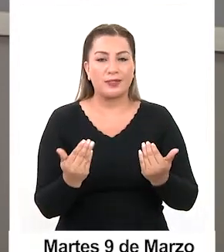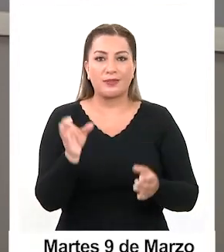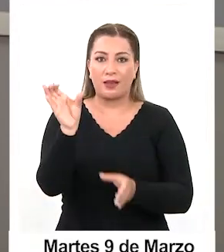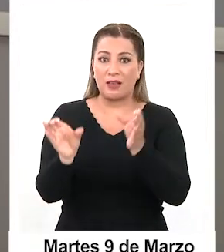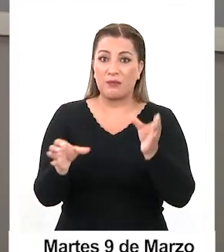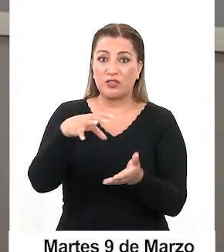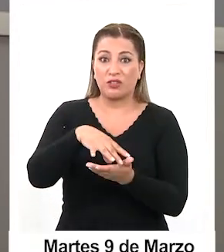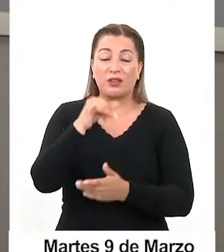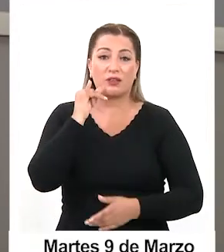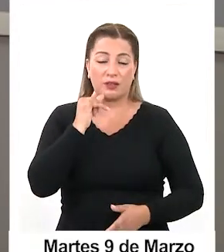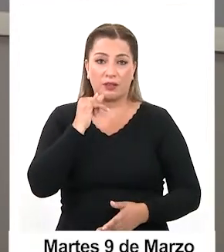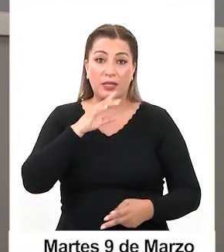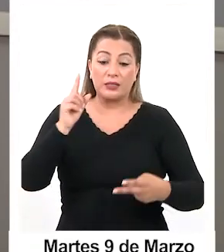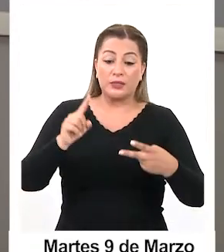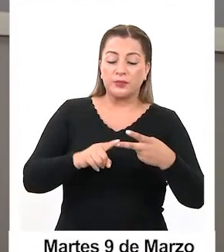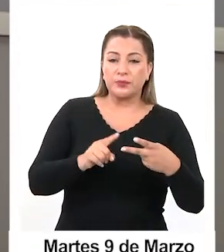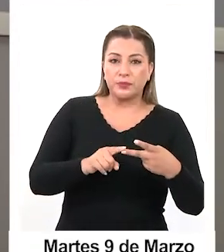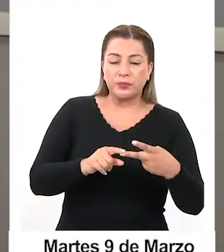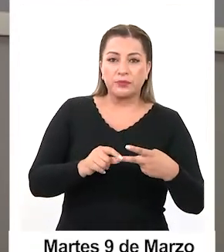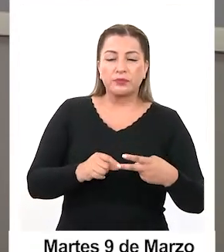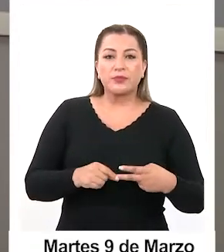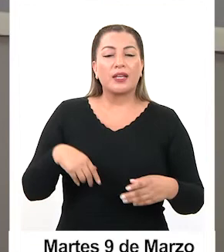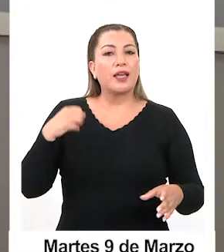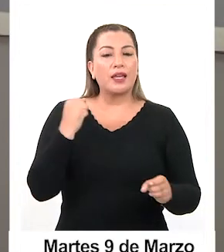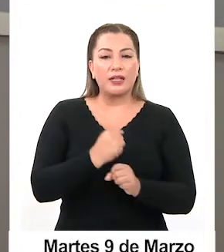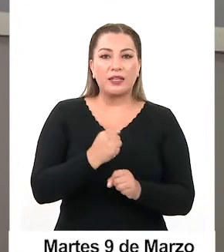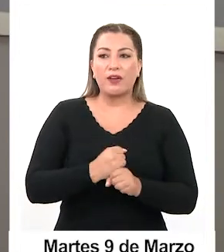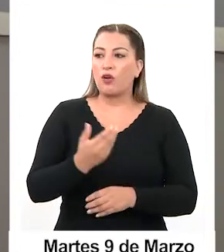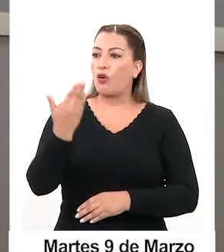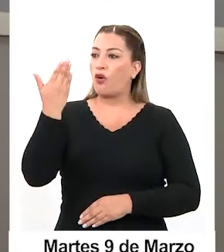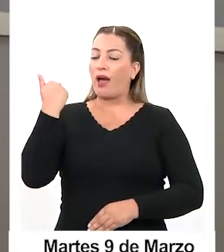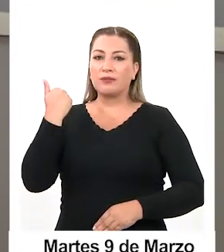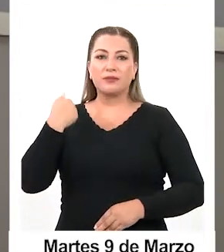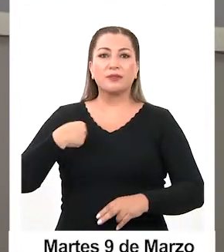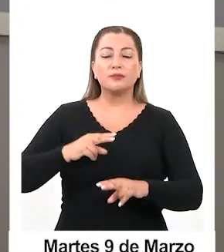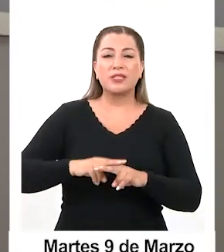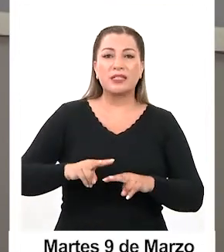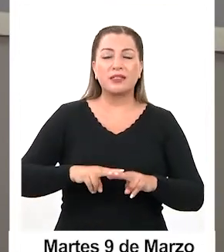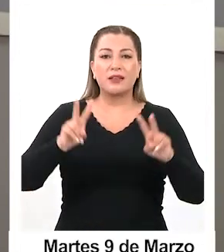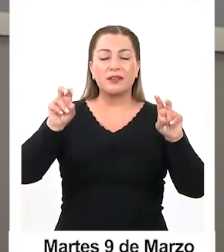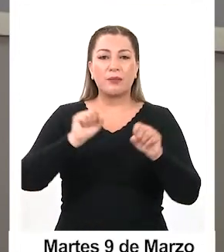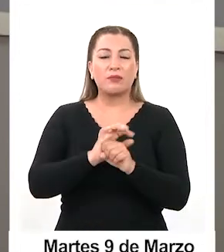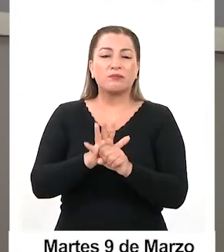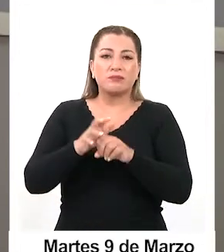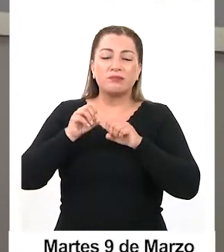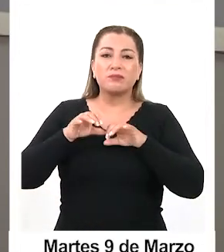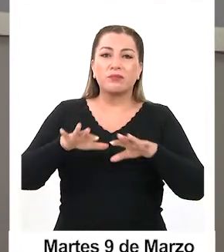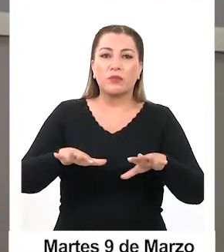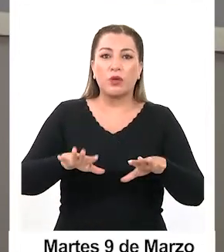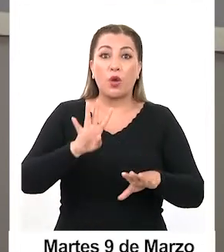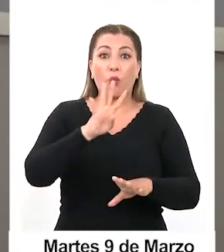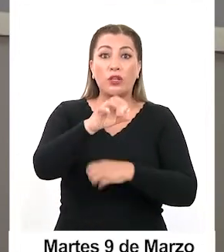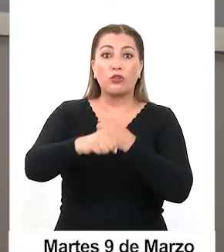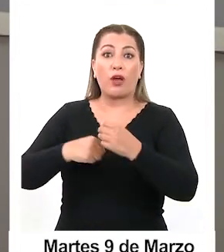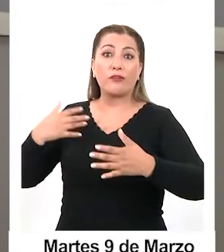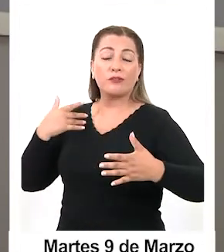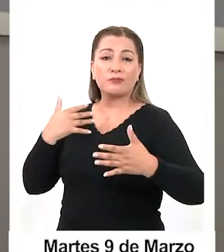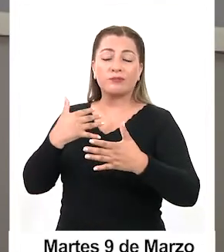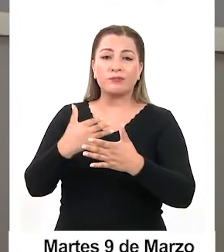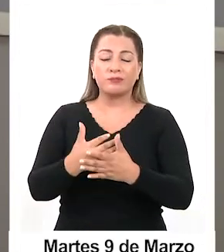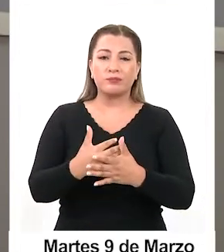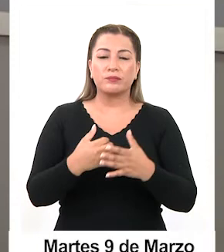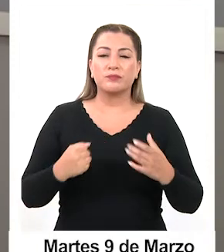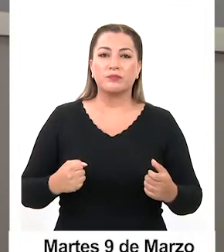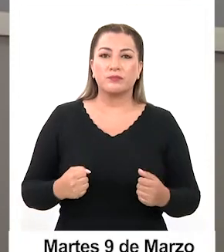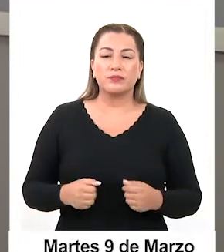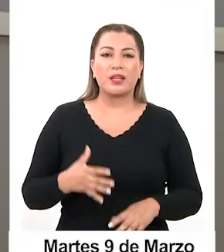población. Segundo, indicar que el trabajo que se ha hecho durante todo este proceso de pandemia, incluso durante los 4 años, tienen un fuerte